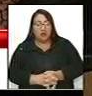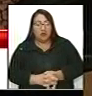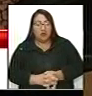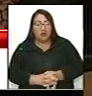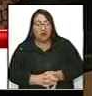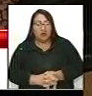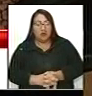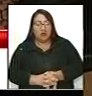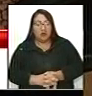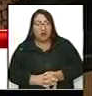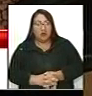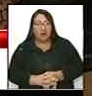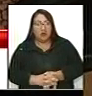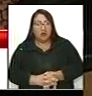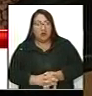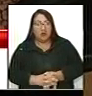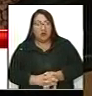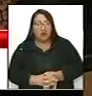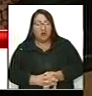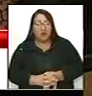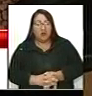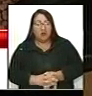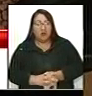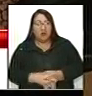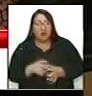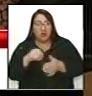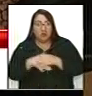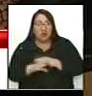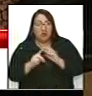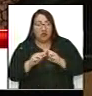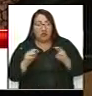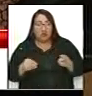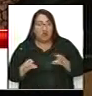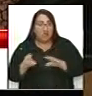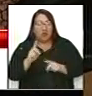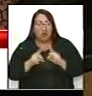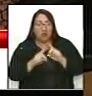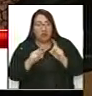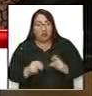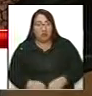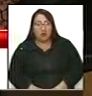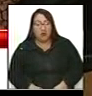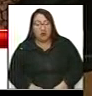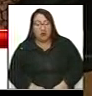Dentro de esta mesa se hicieron un par de preguntas, en la mañana se